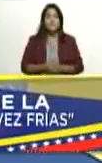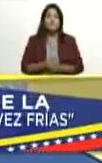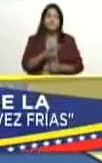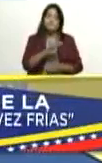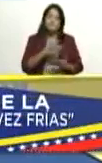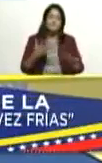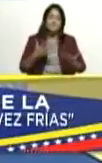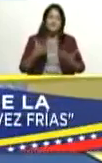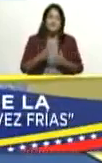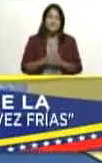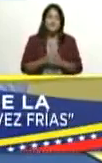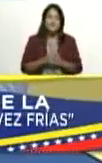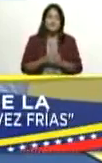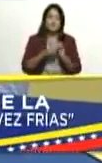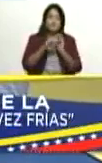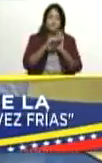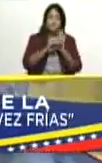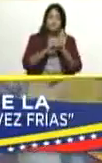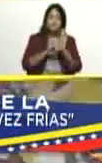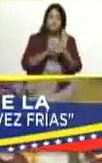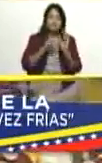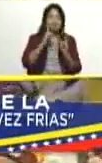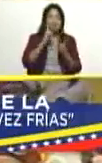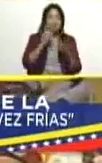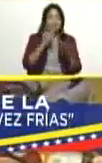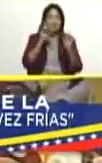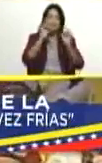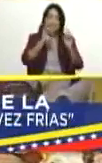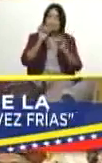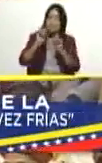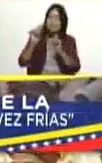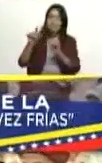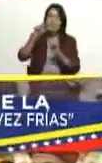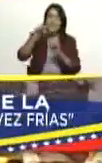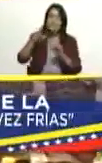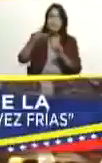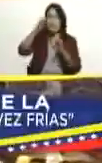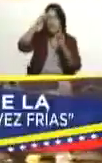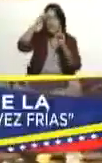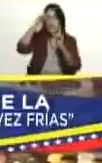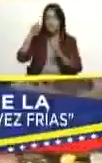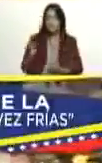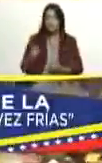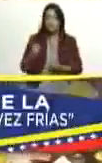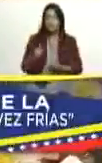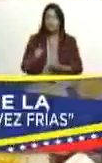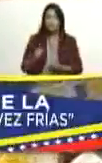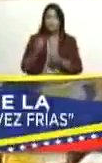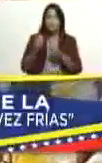naturaleza y en sus principios, ha formado profesionales con capacidad de integrarse a un